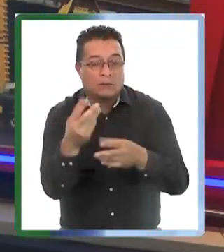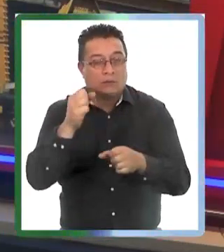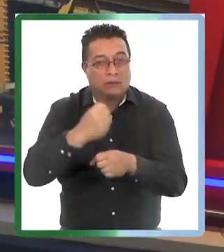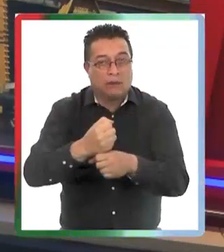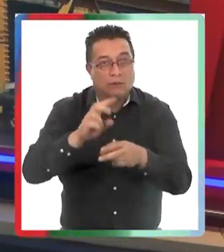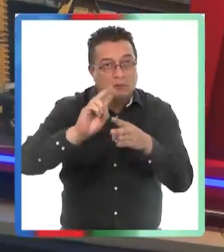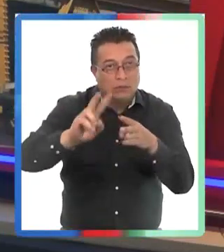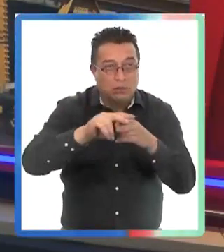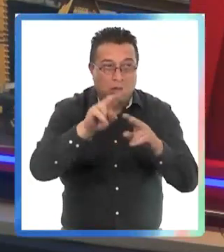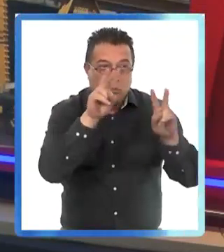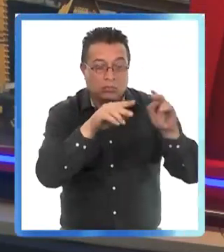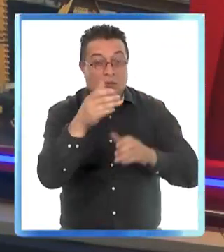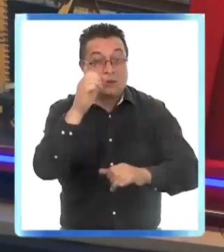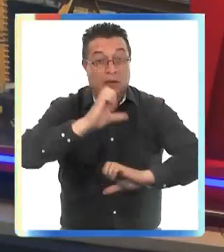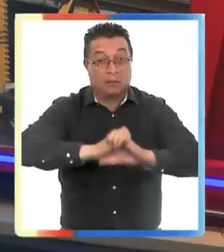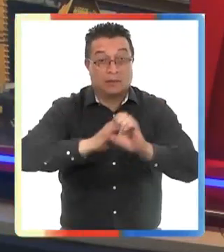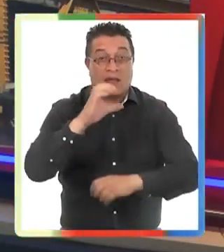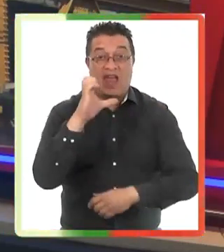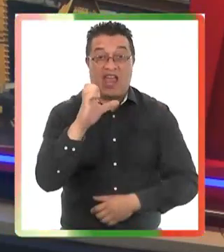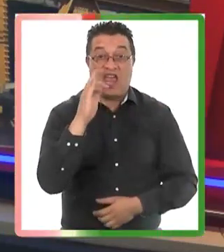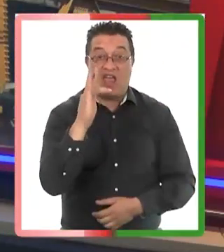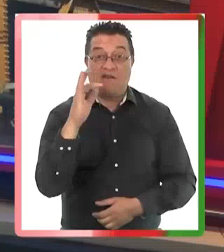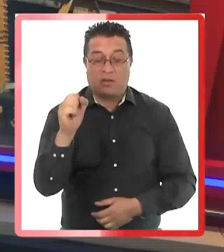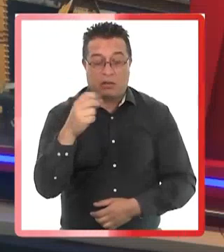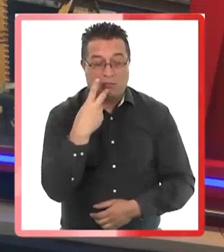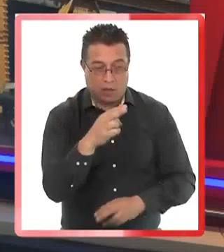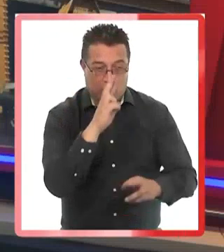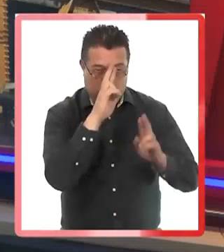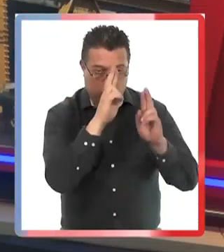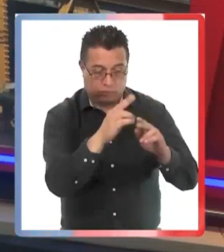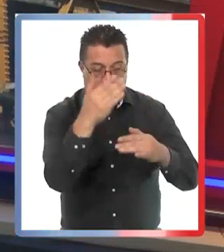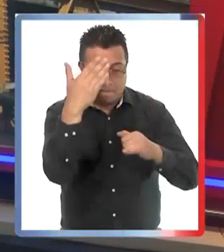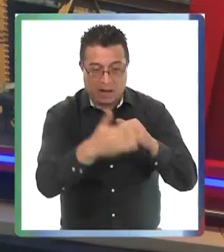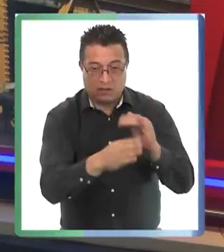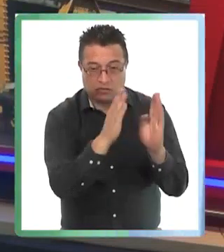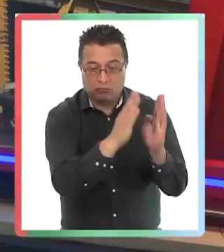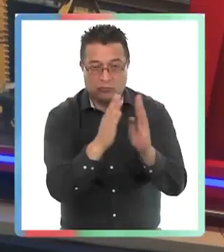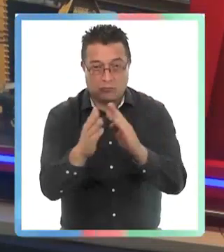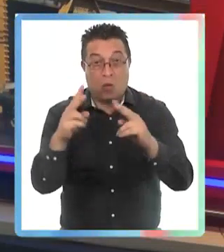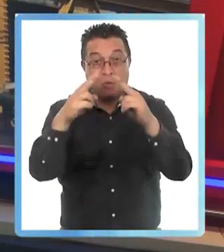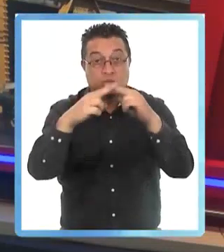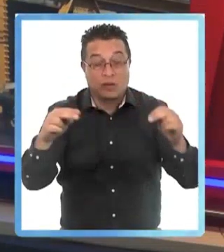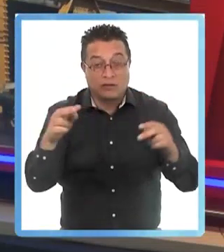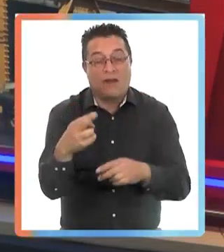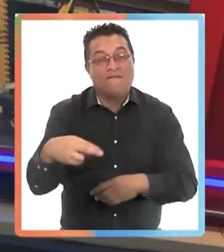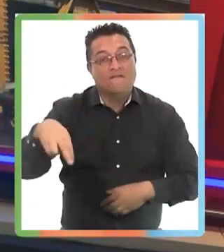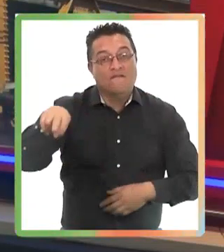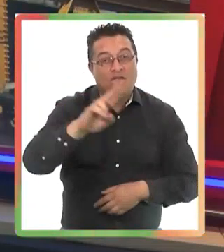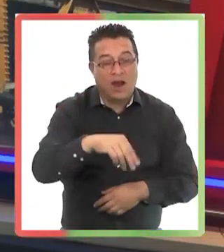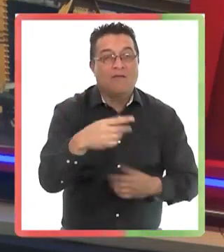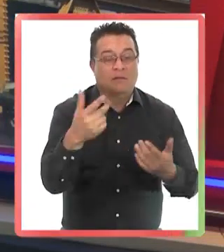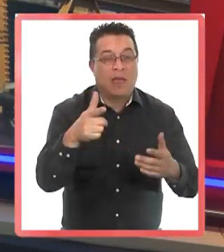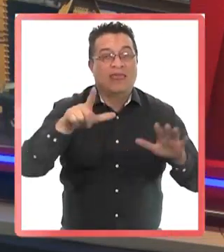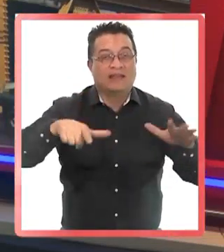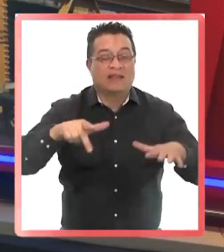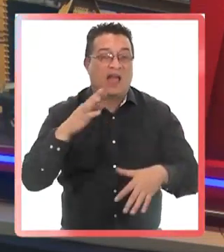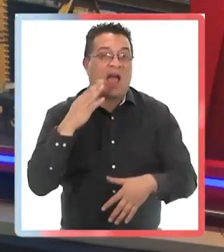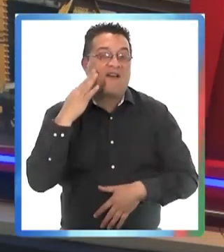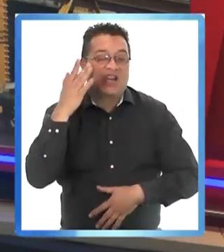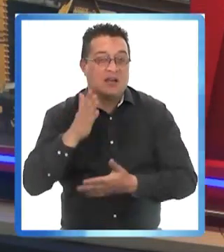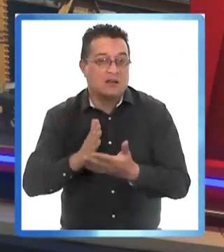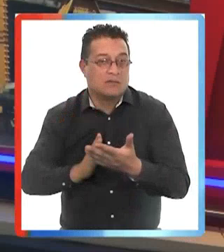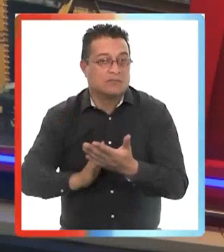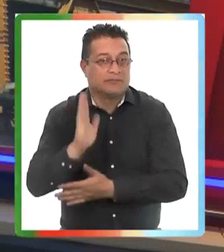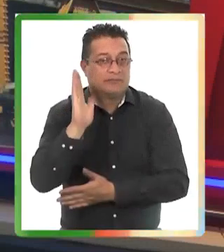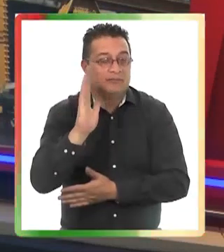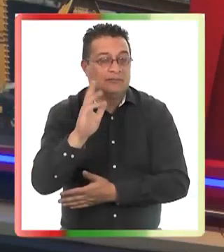evaluación después de los trabajos de reparación. La empresa EFE destacó que así se están respetando los plazos anunciados. El puente debería volver a operar el